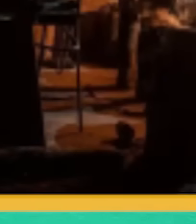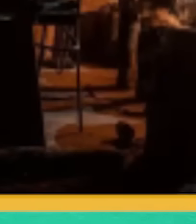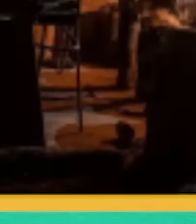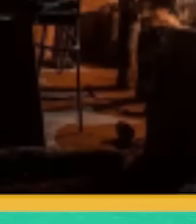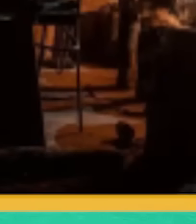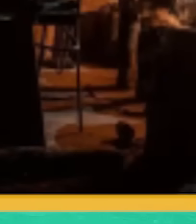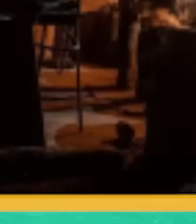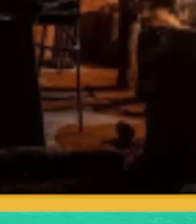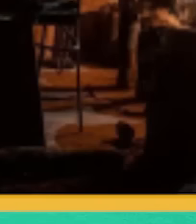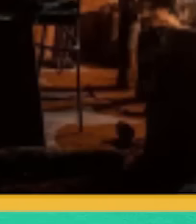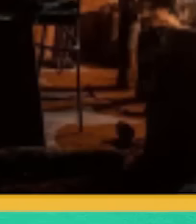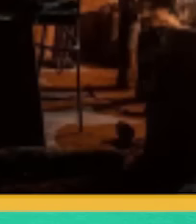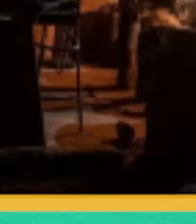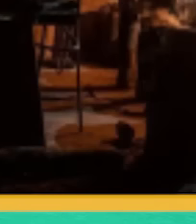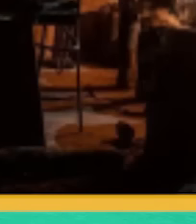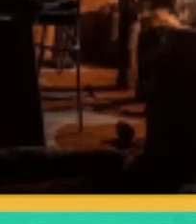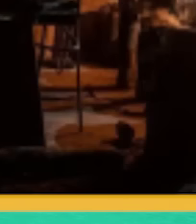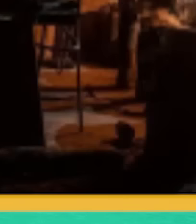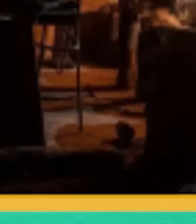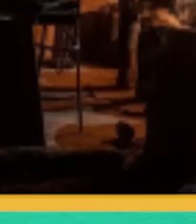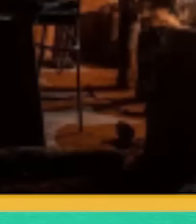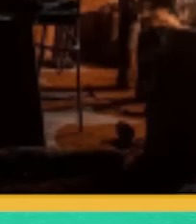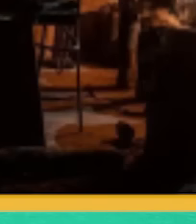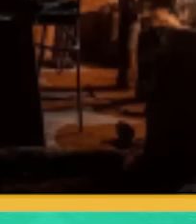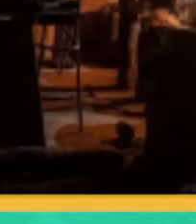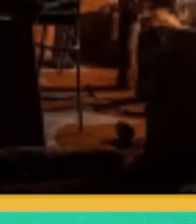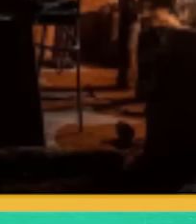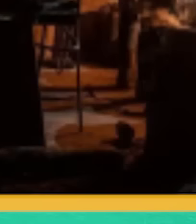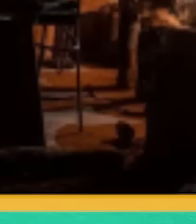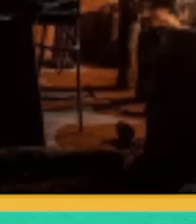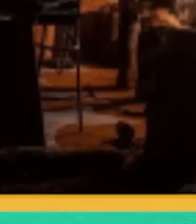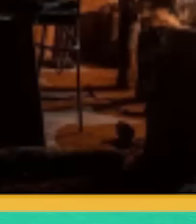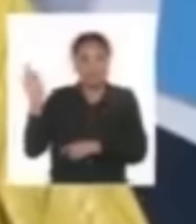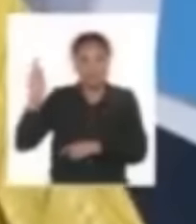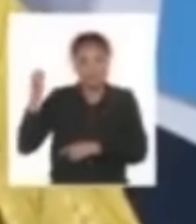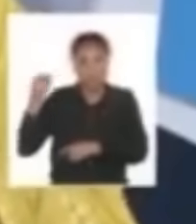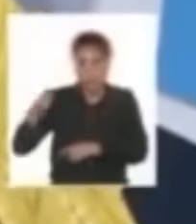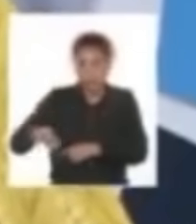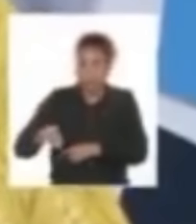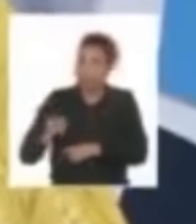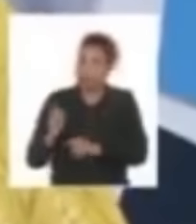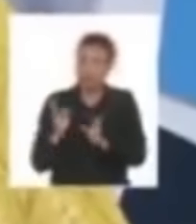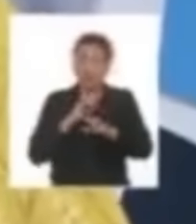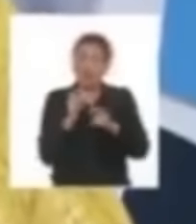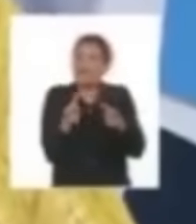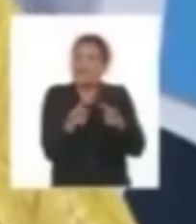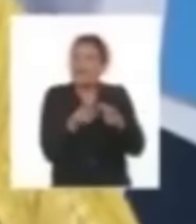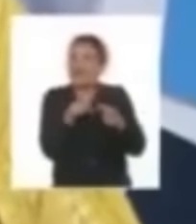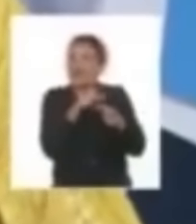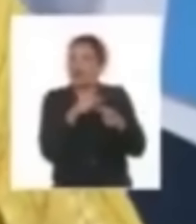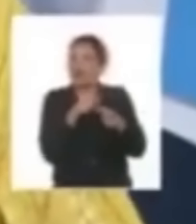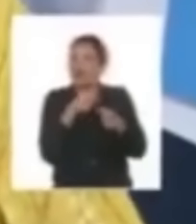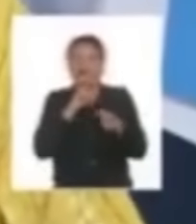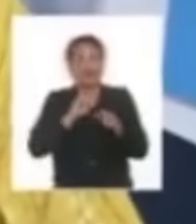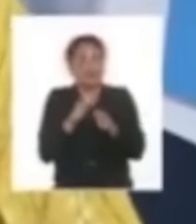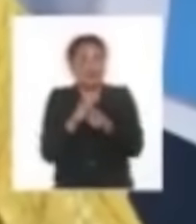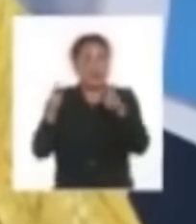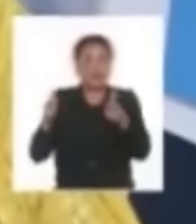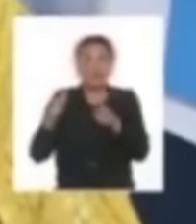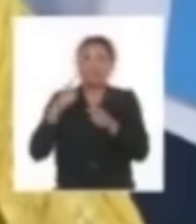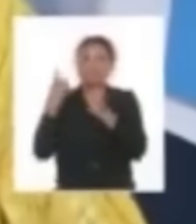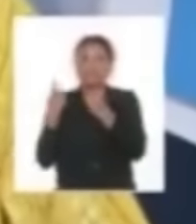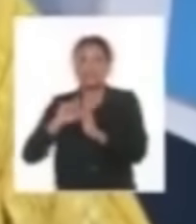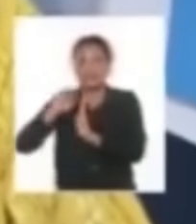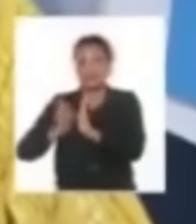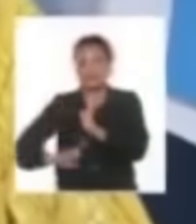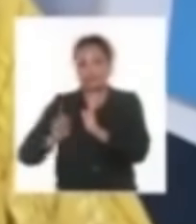de electricidad ha agudizado la crisis del agua en Cuba. La situación se ha agudizado a partir de la situación energética del